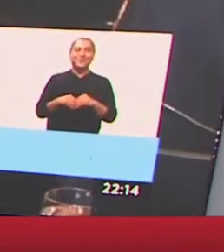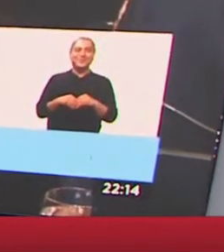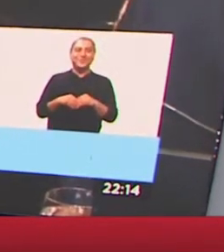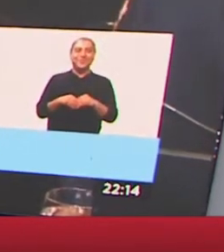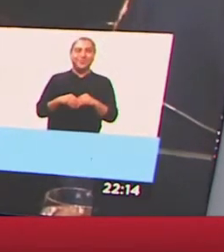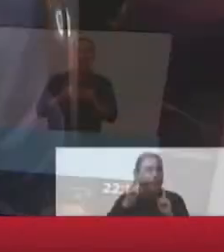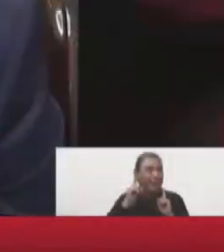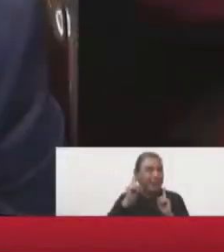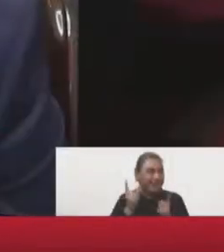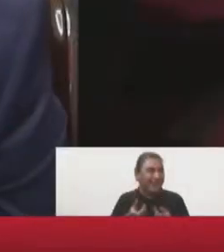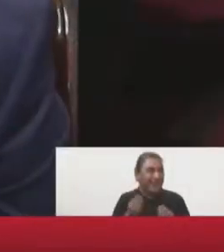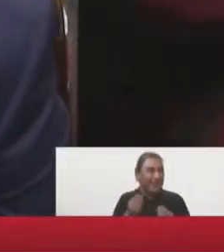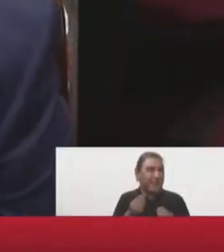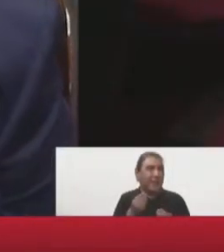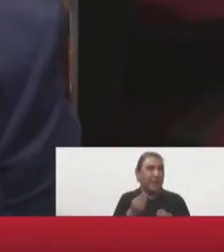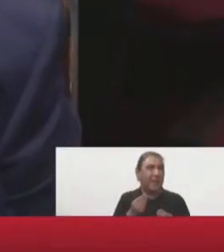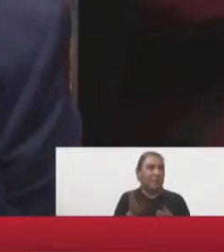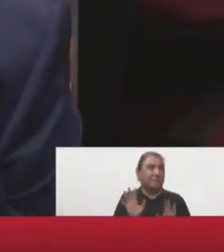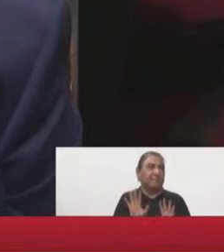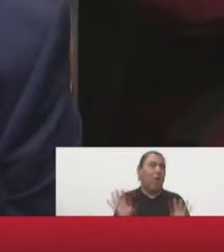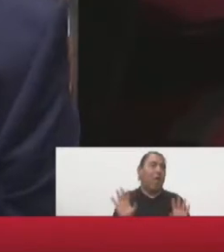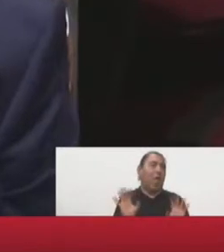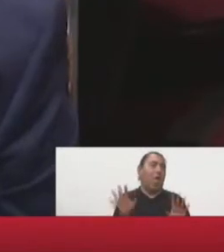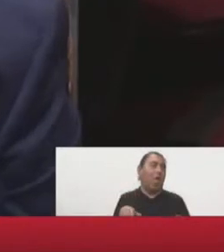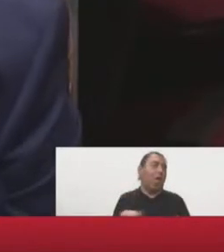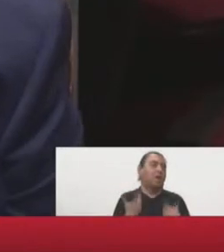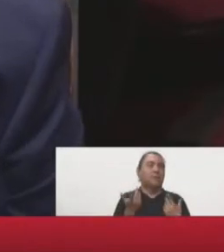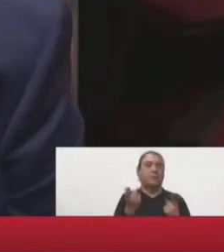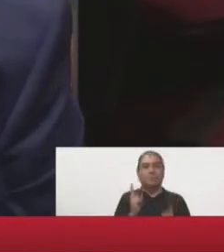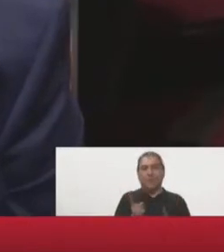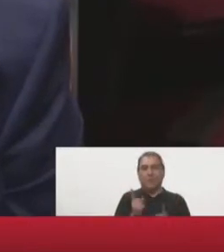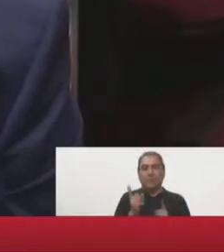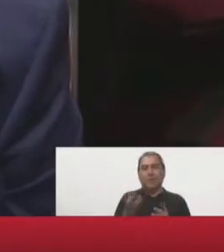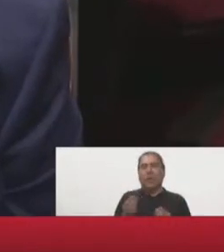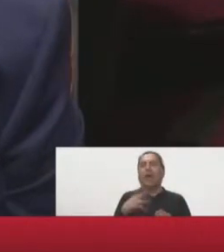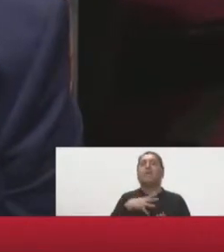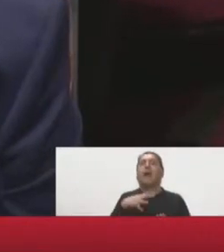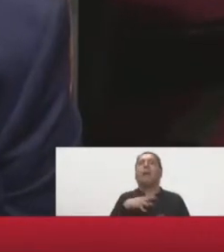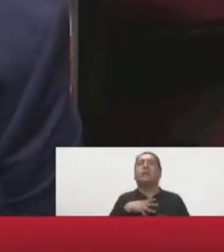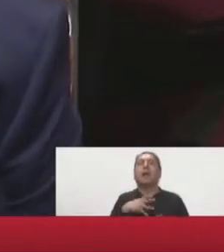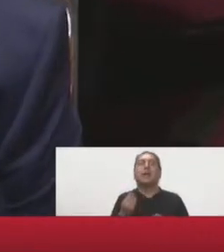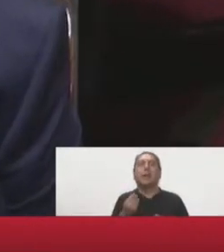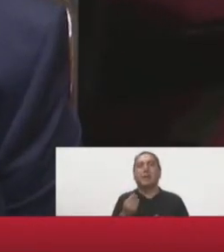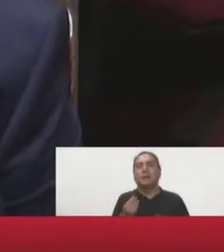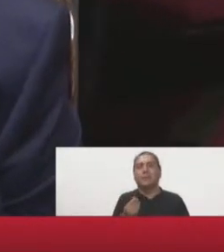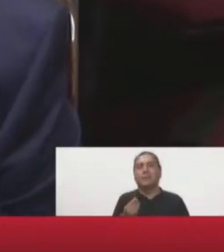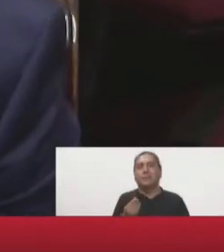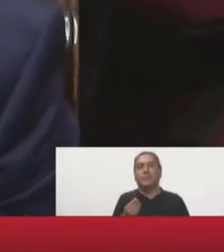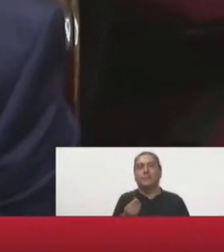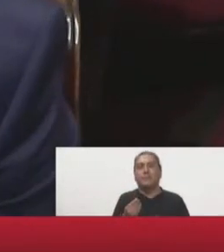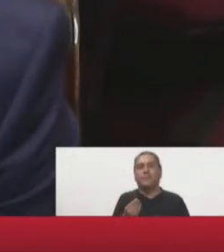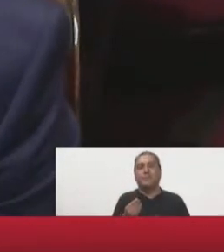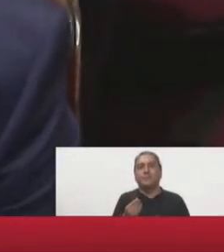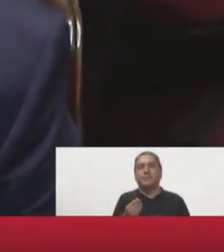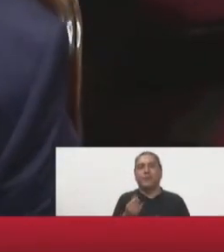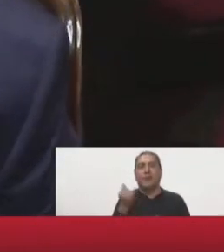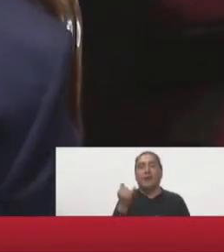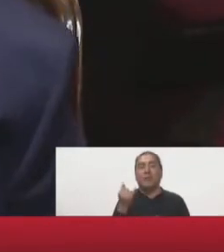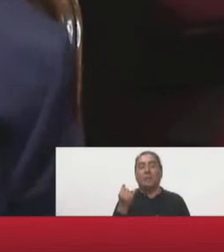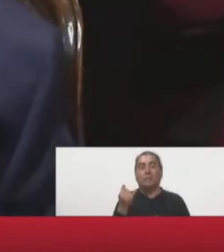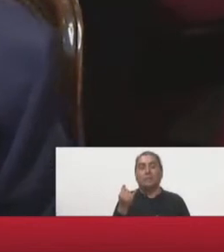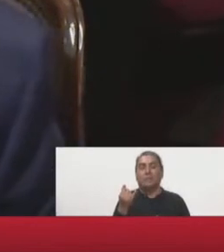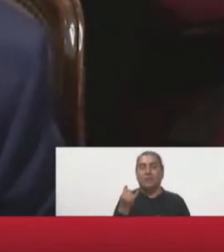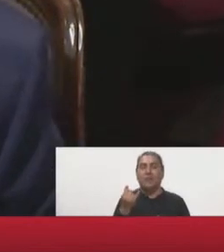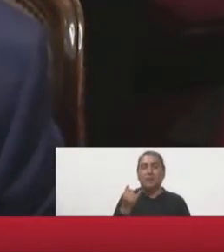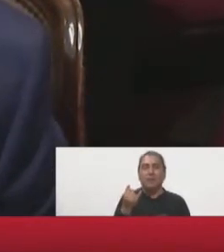Sueño. No, la Corte, lo único que le falta es venta de pañal y bombachita porque ya actúan en